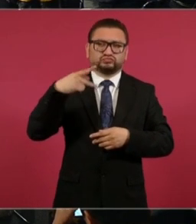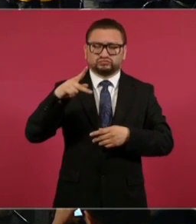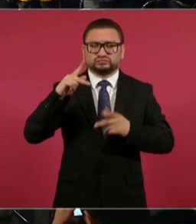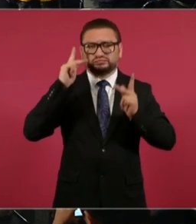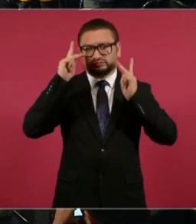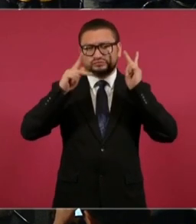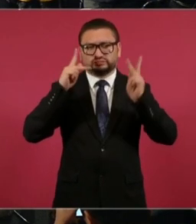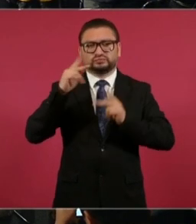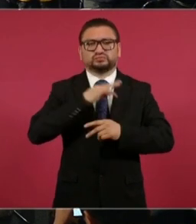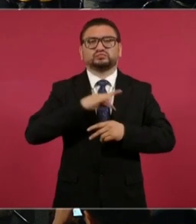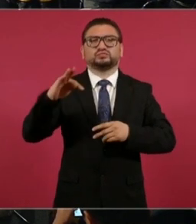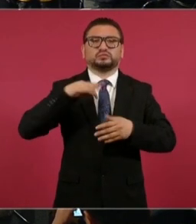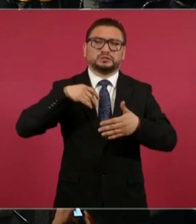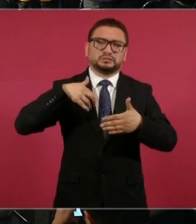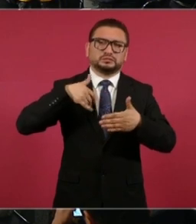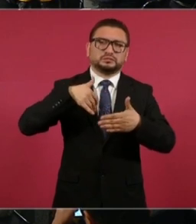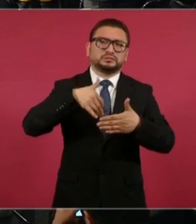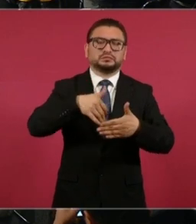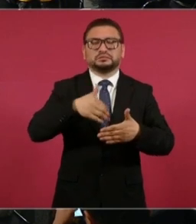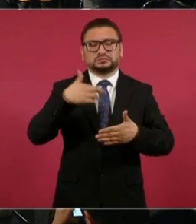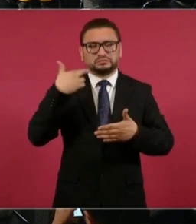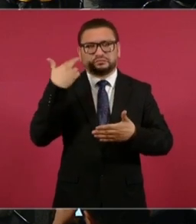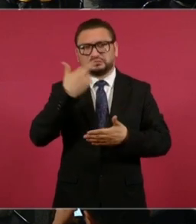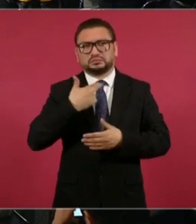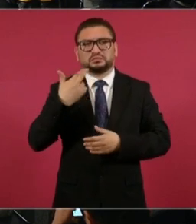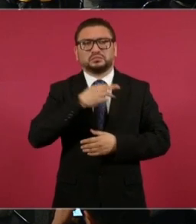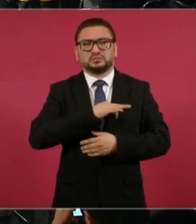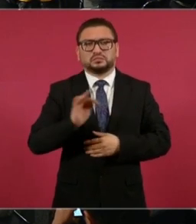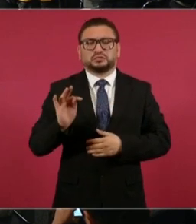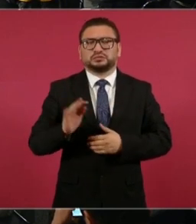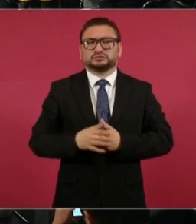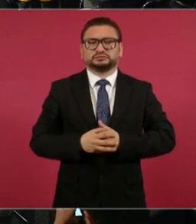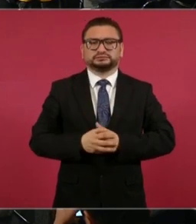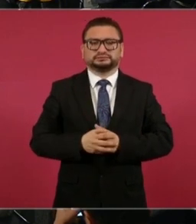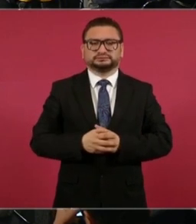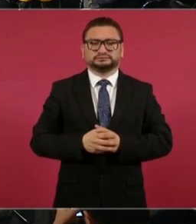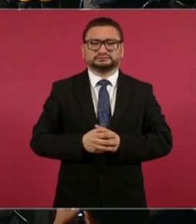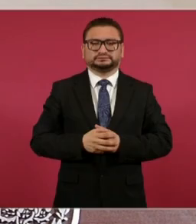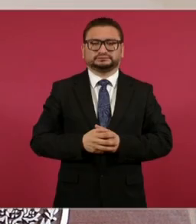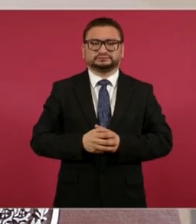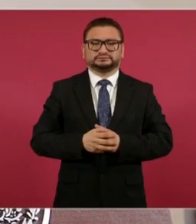abogados los archivos y que